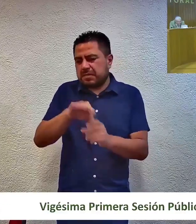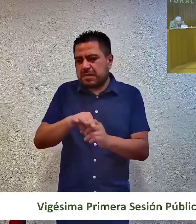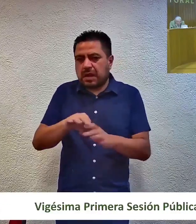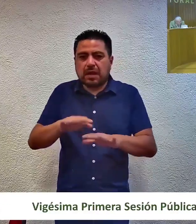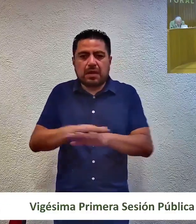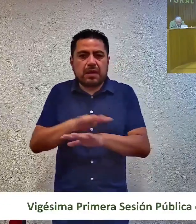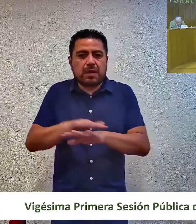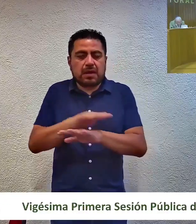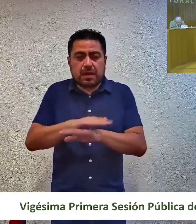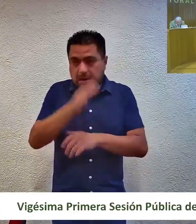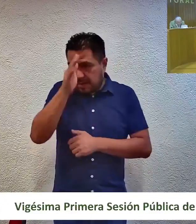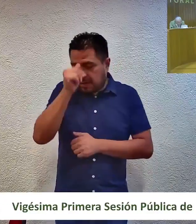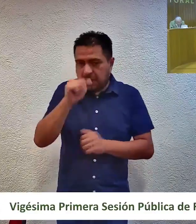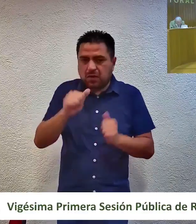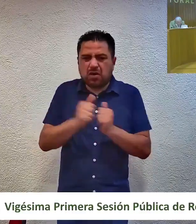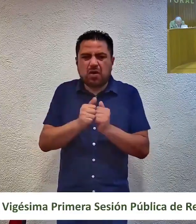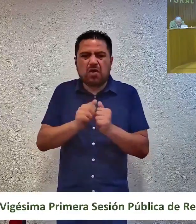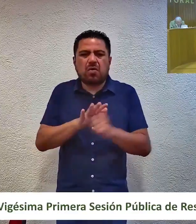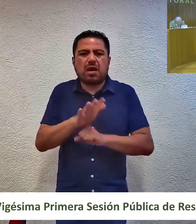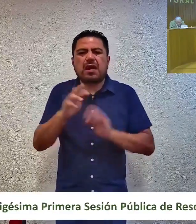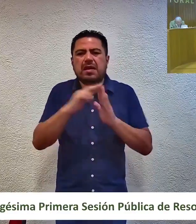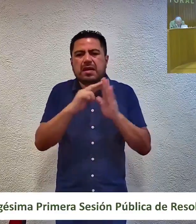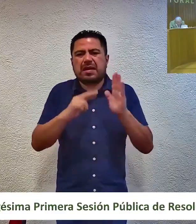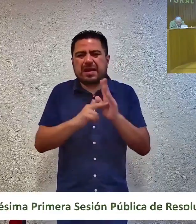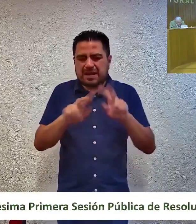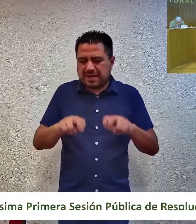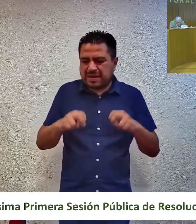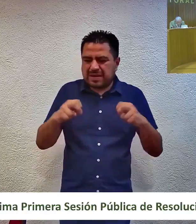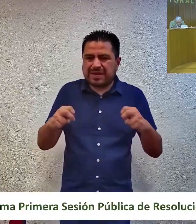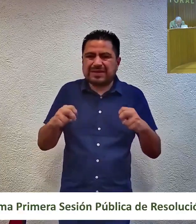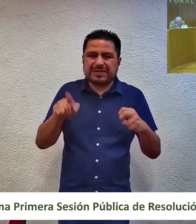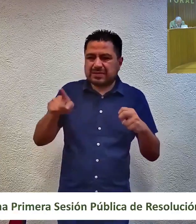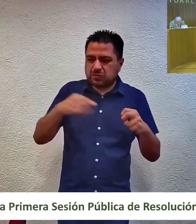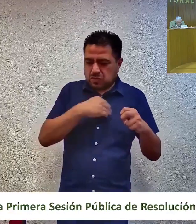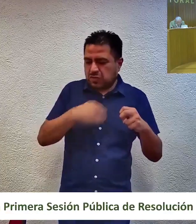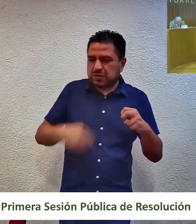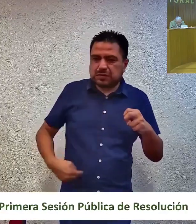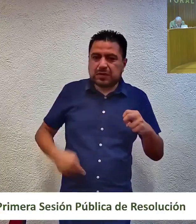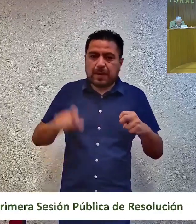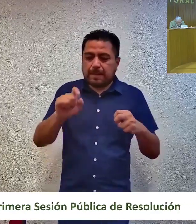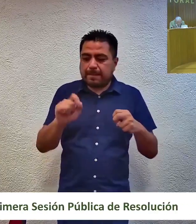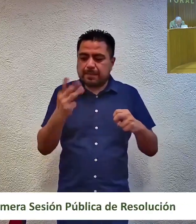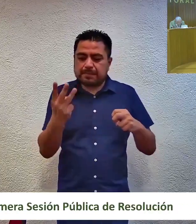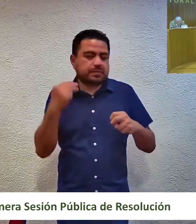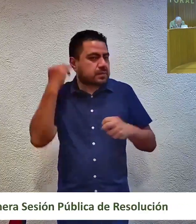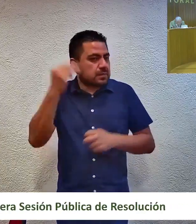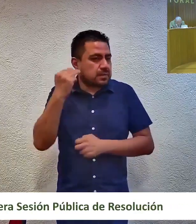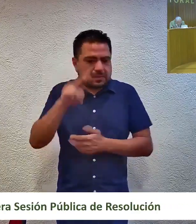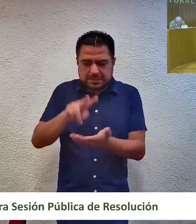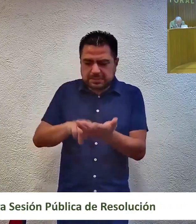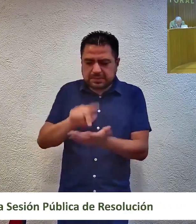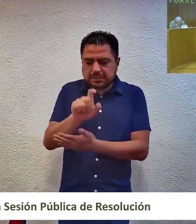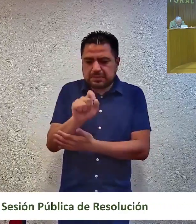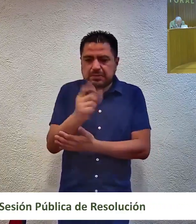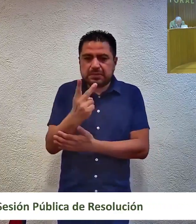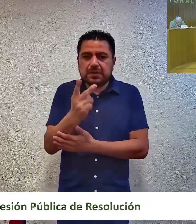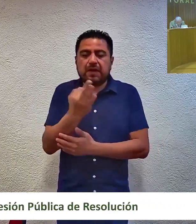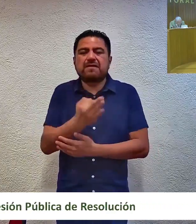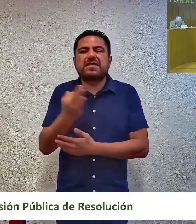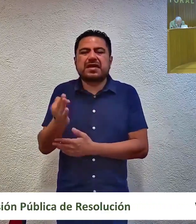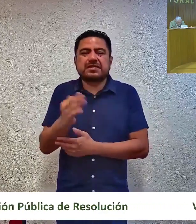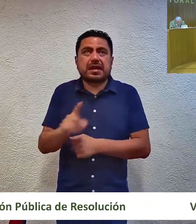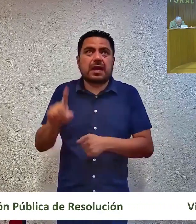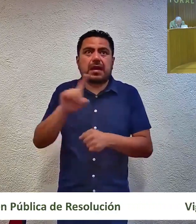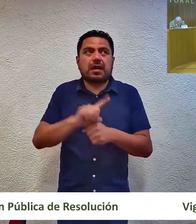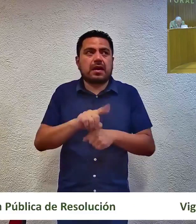momento de la aprobación de la modificación al reglamento de sesiones de Cabildo, esto es el 23 de marzo del 2022, fecha en que se celebró